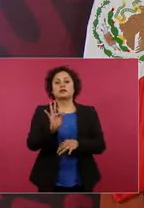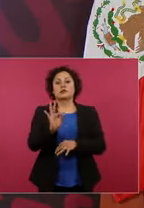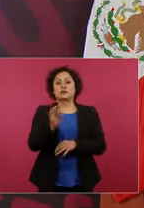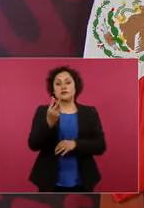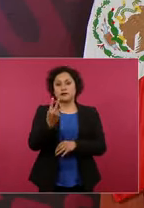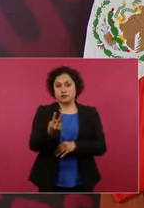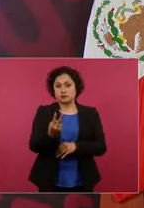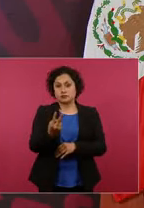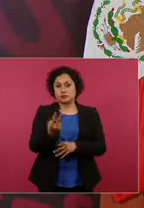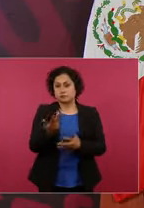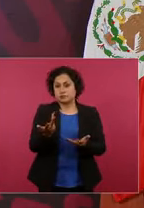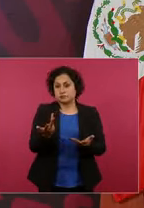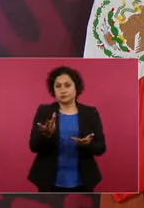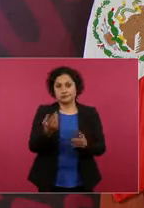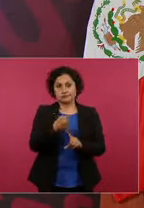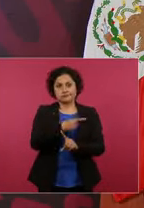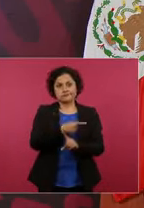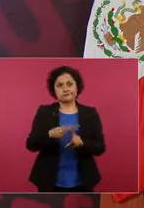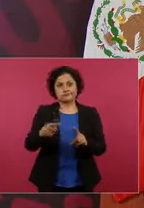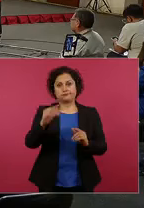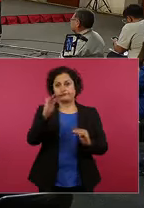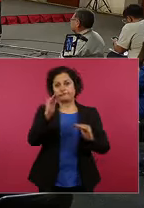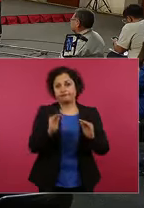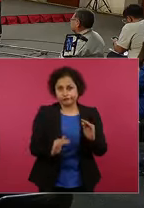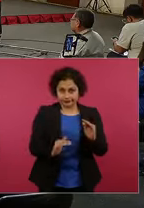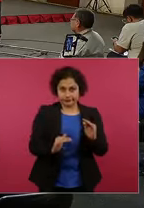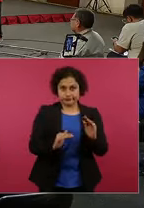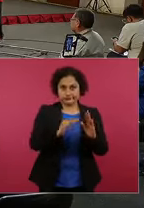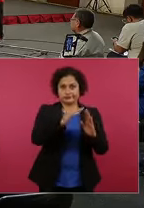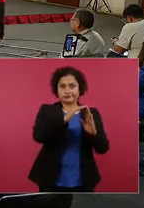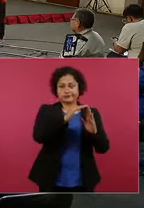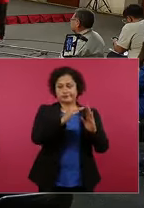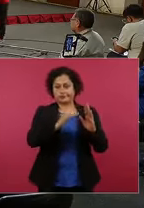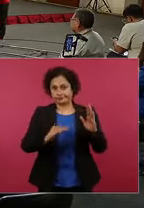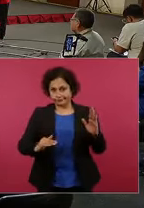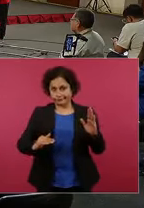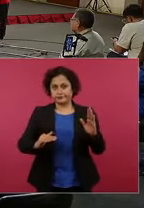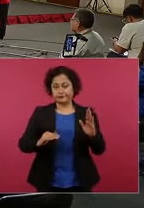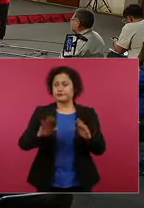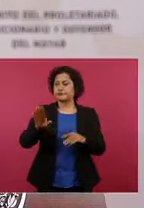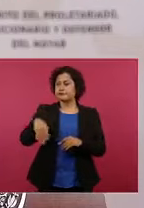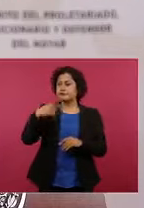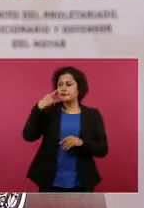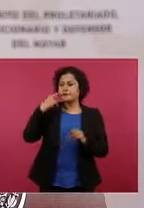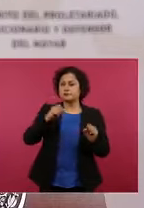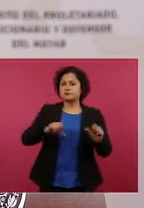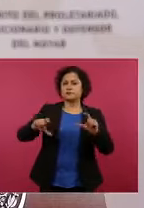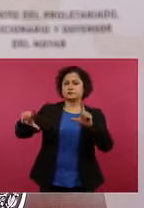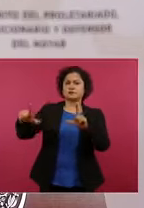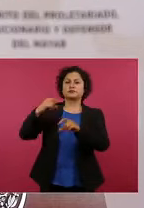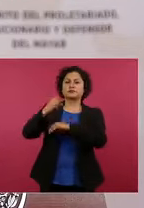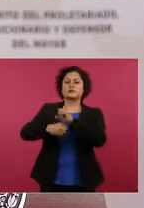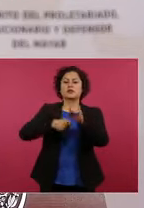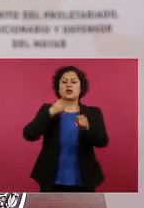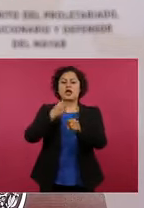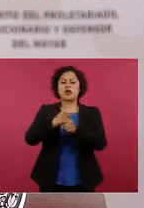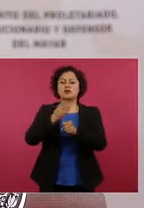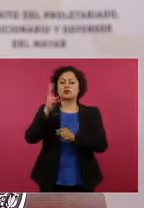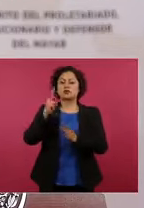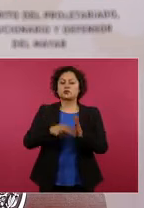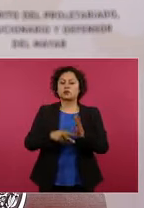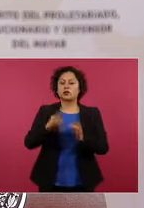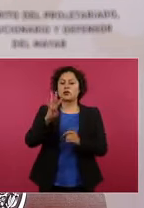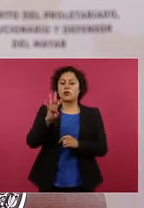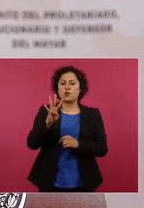1,642,000, o sea, la mitad. Pero venía esa caída, a ver si no tenemos la de el 2004 hasta